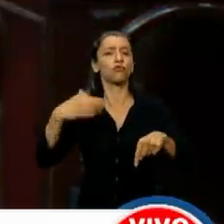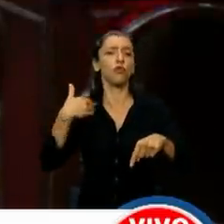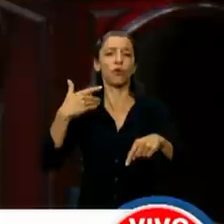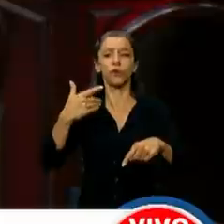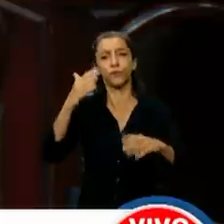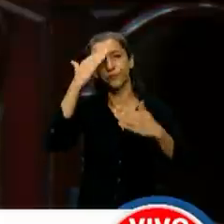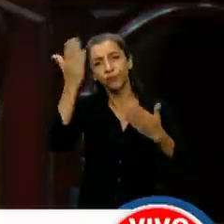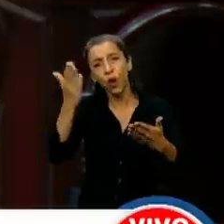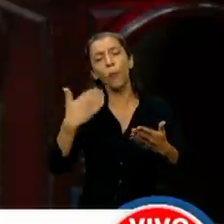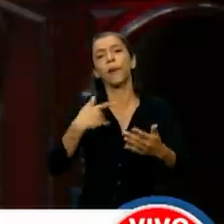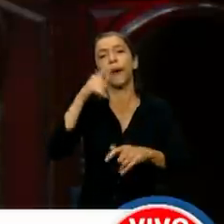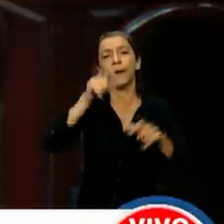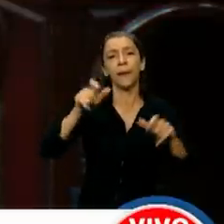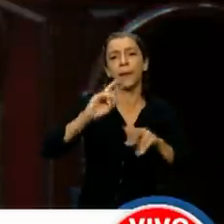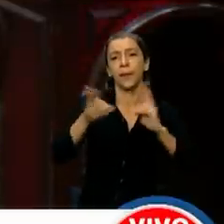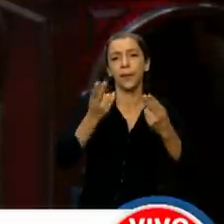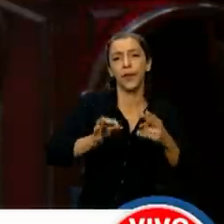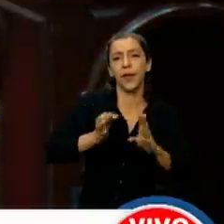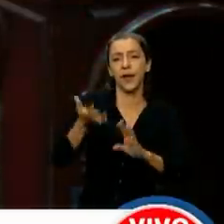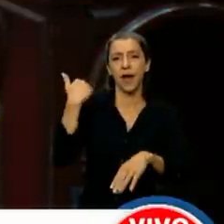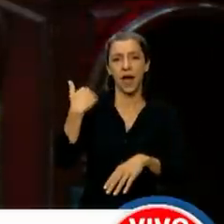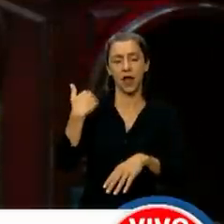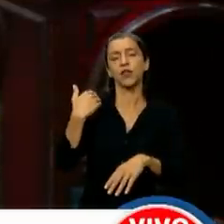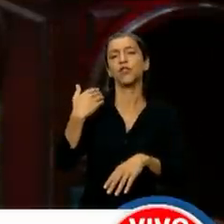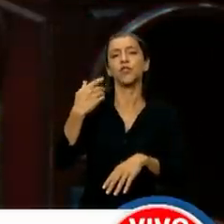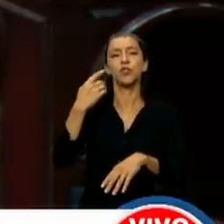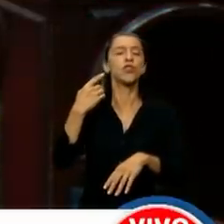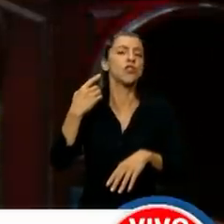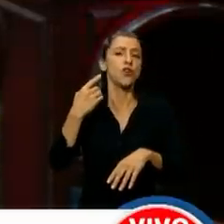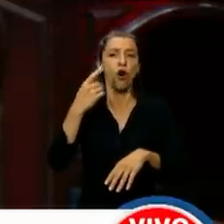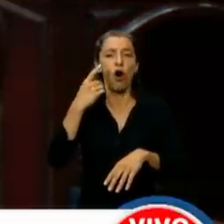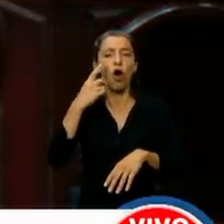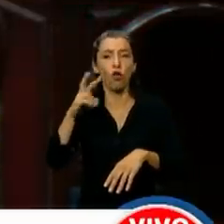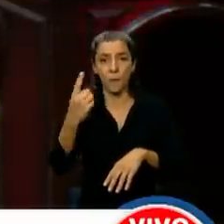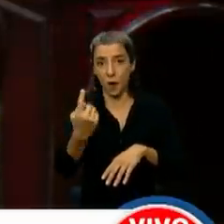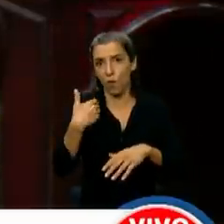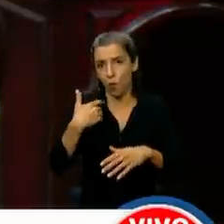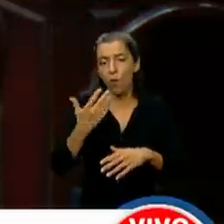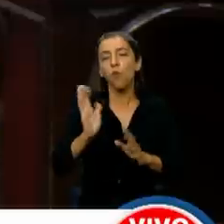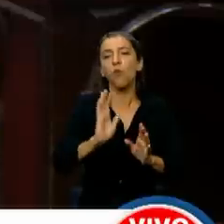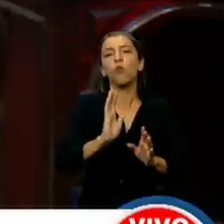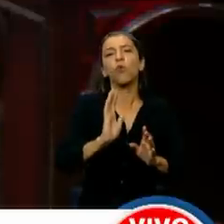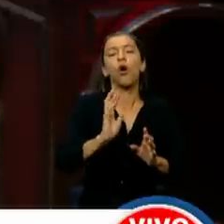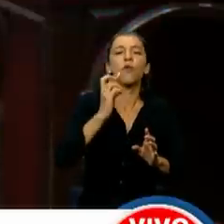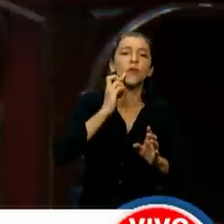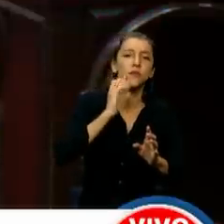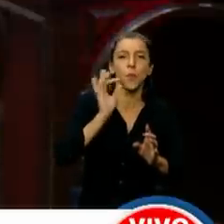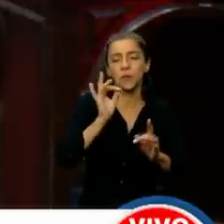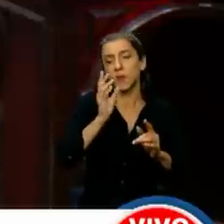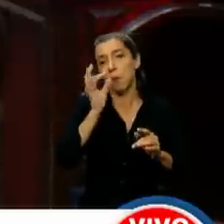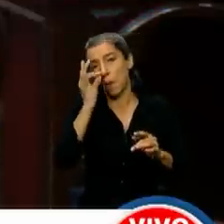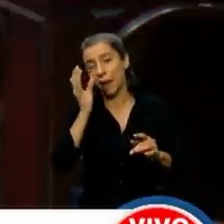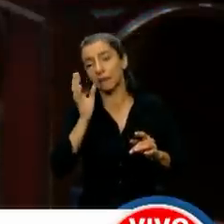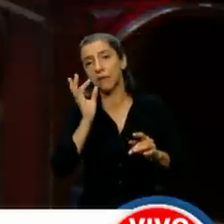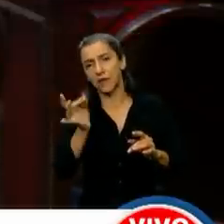diciembre del 2001 que con el mismo entusiasmo y el mismo empeño con el que tendremos esos puentes estamos